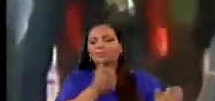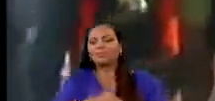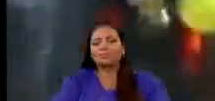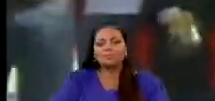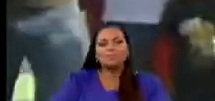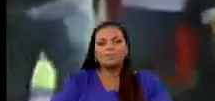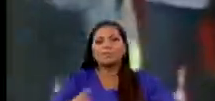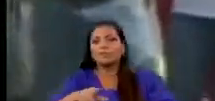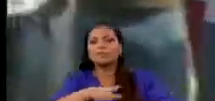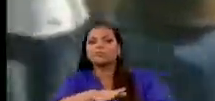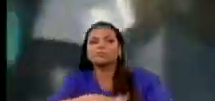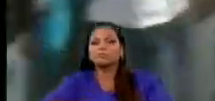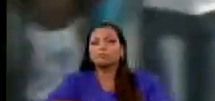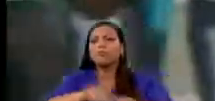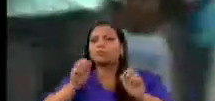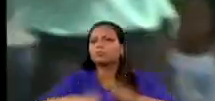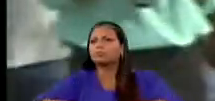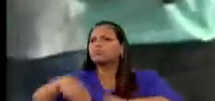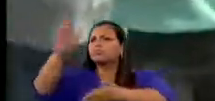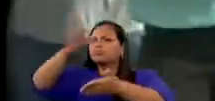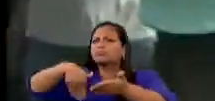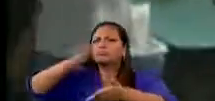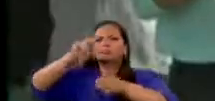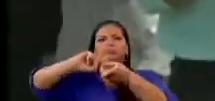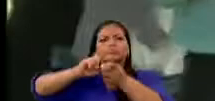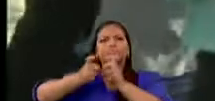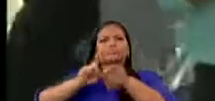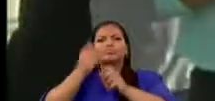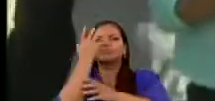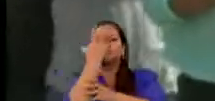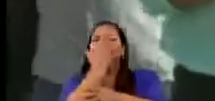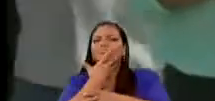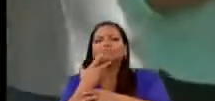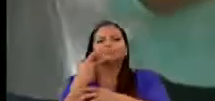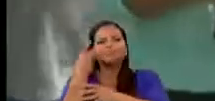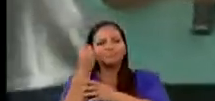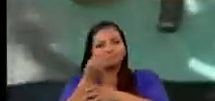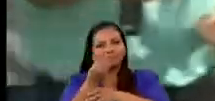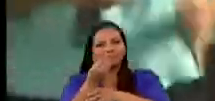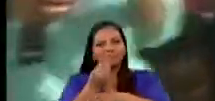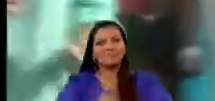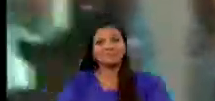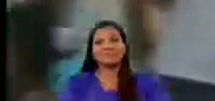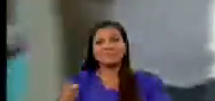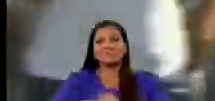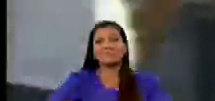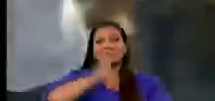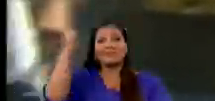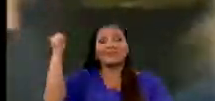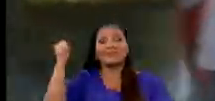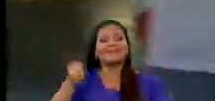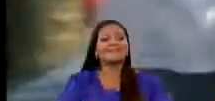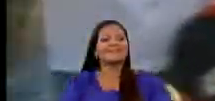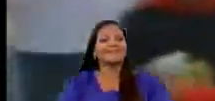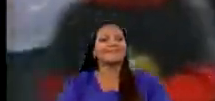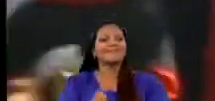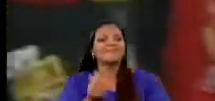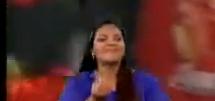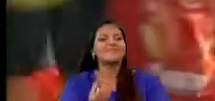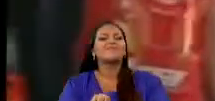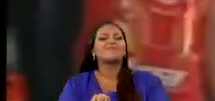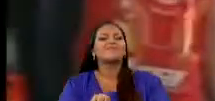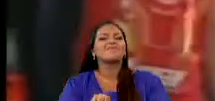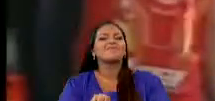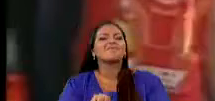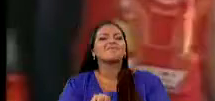el trabajo que lograron hacer. Tienen un premio de $20,000. Ganaron $20,000, pero sin duda